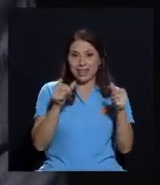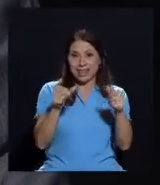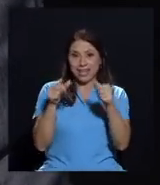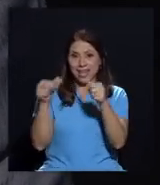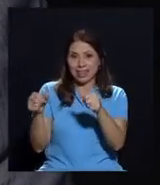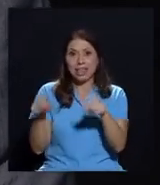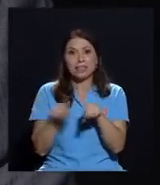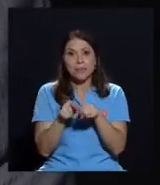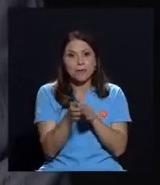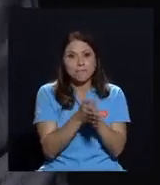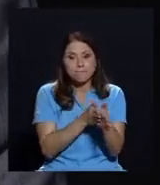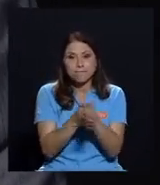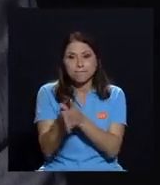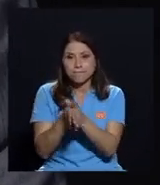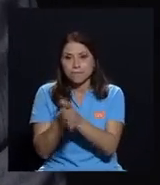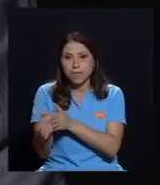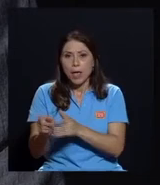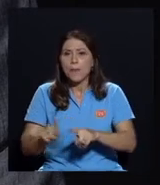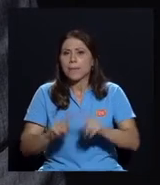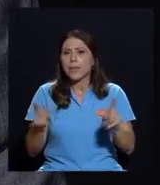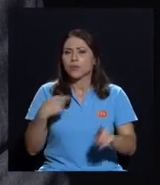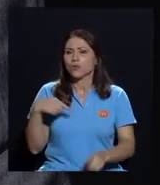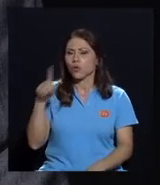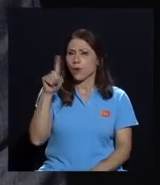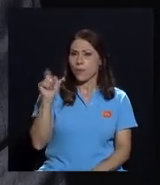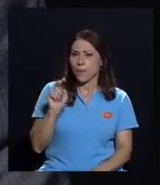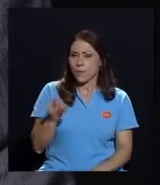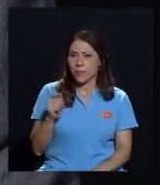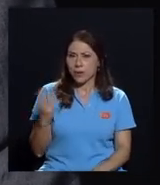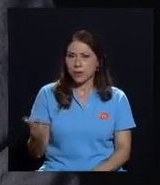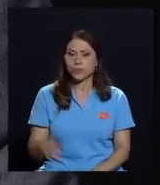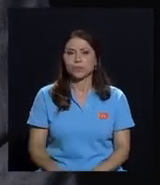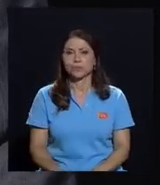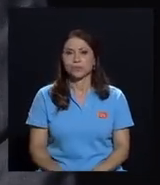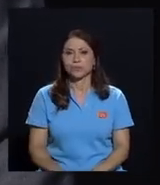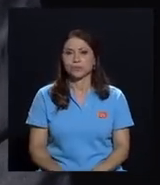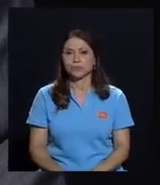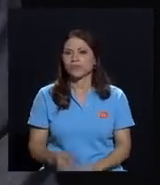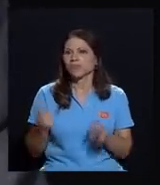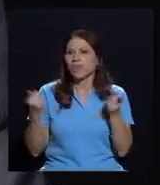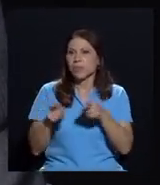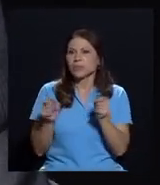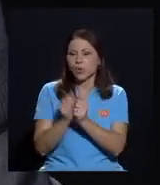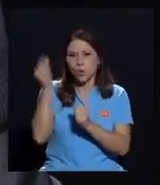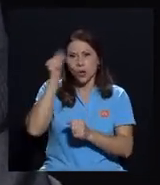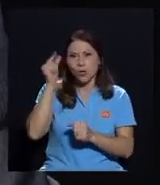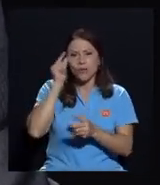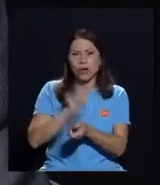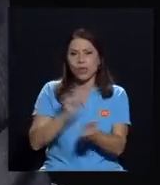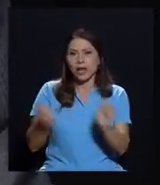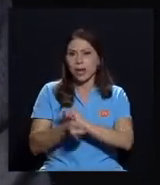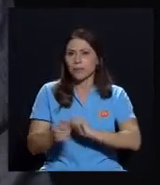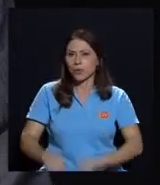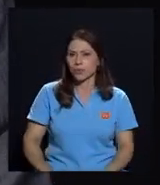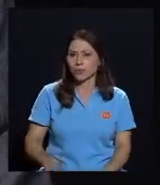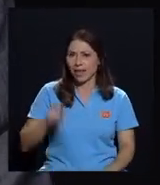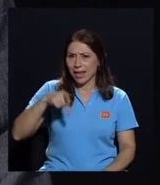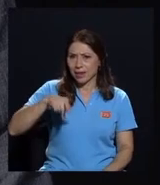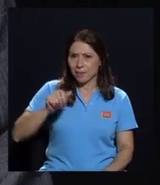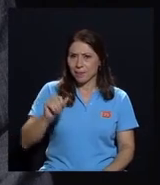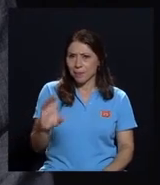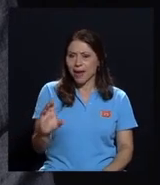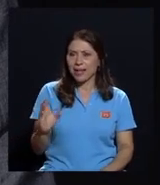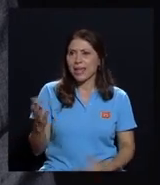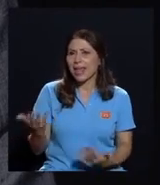etiquetas pero déjeme preguntarle lo siguiente que pasó con el gobierno del cambio del pac era